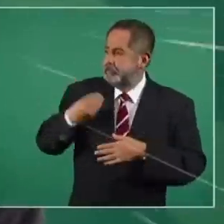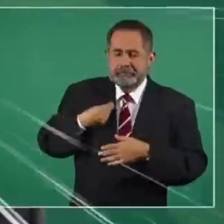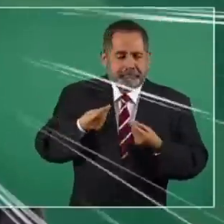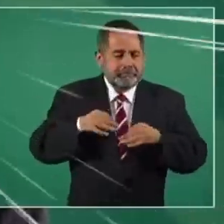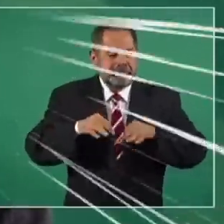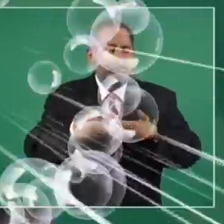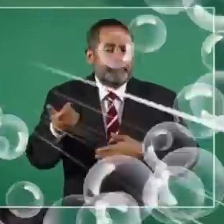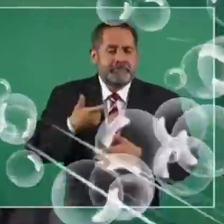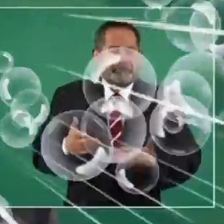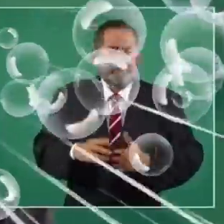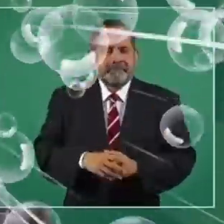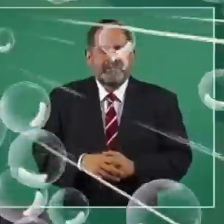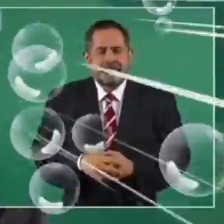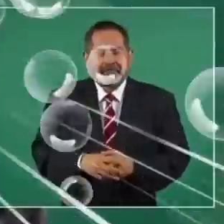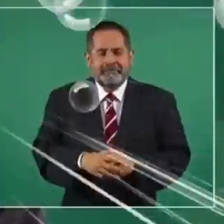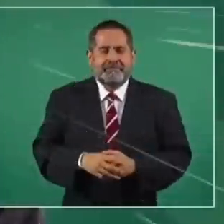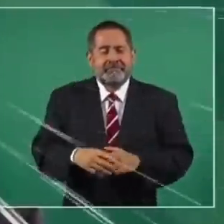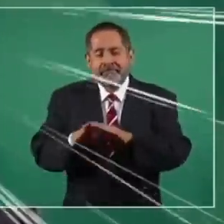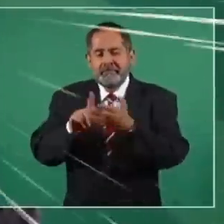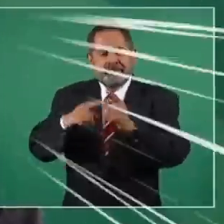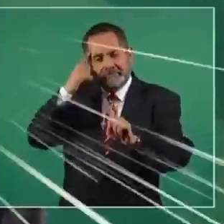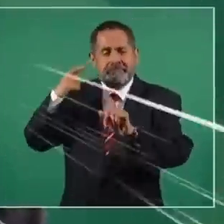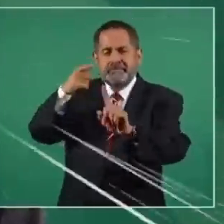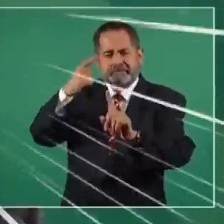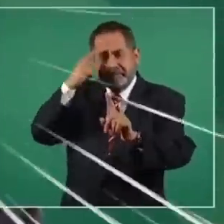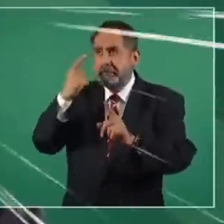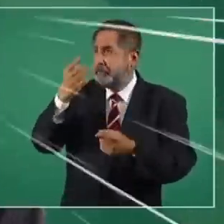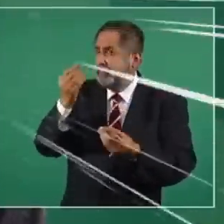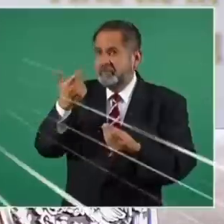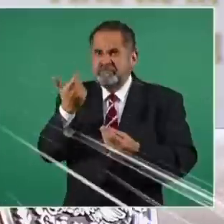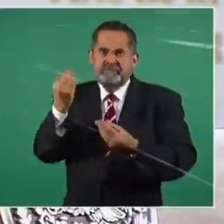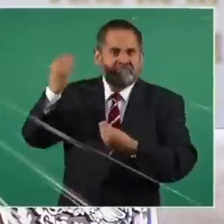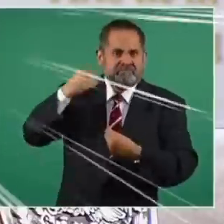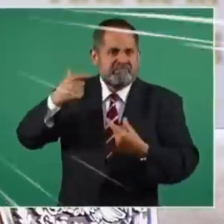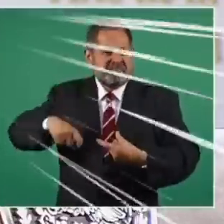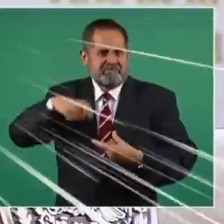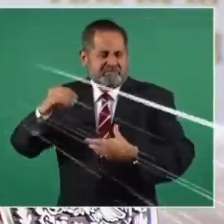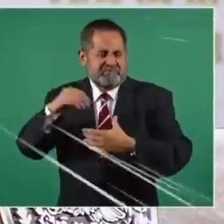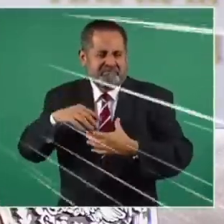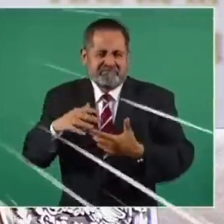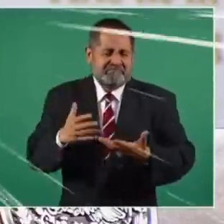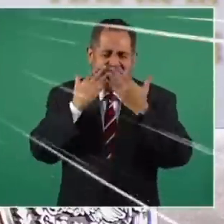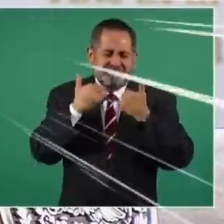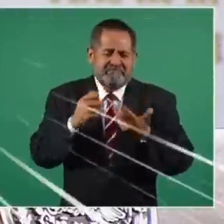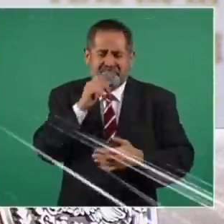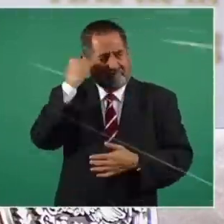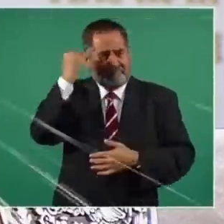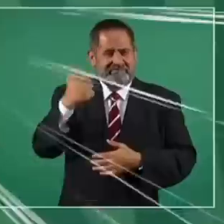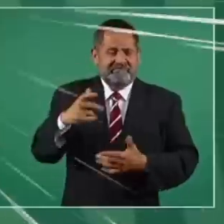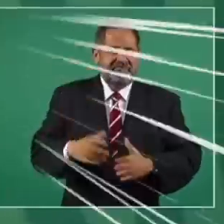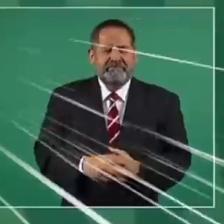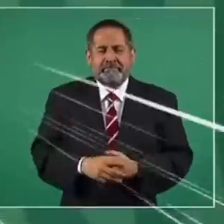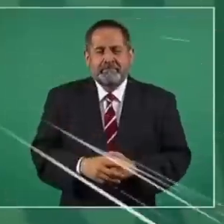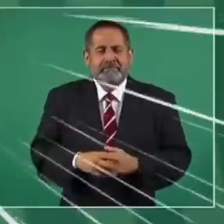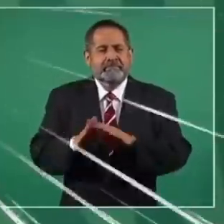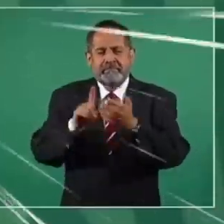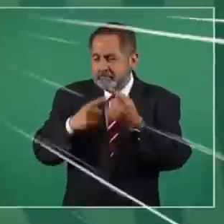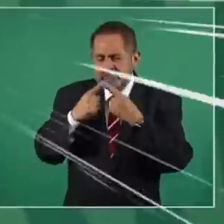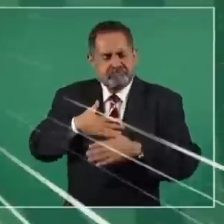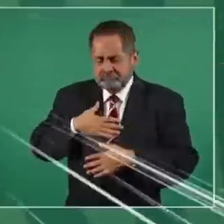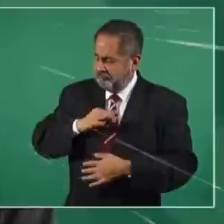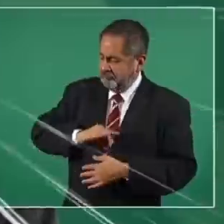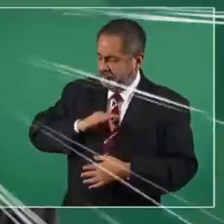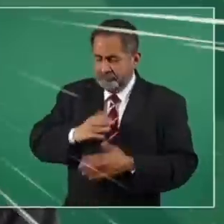lo indispensable. No es mi objetivo, mi propósito, acumular dinero. Tengo otra concepción. Creo que se puede ser